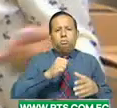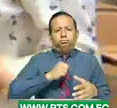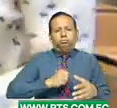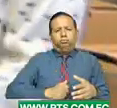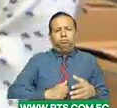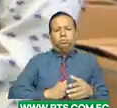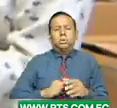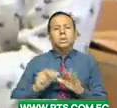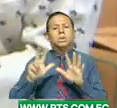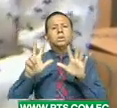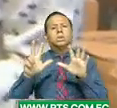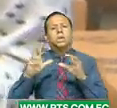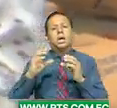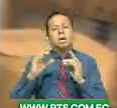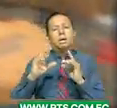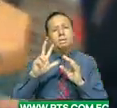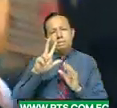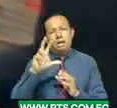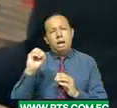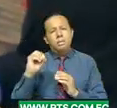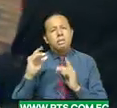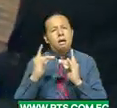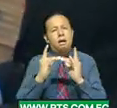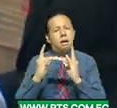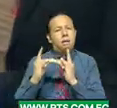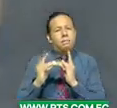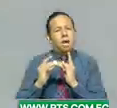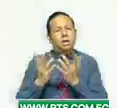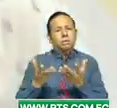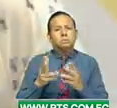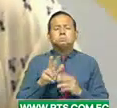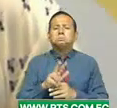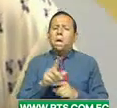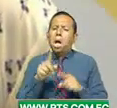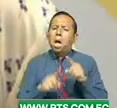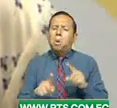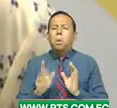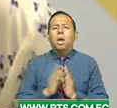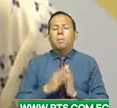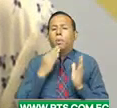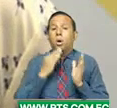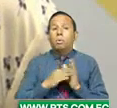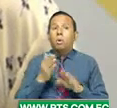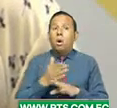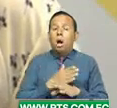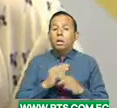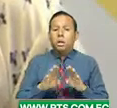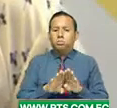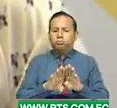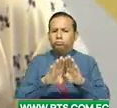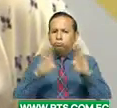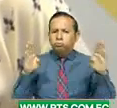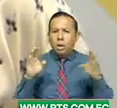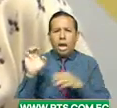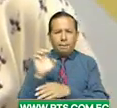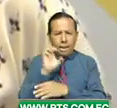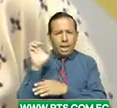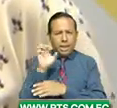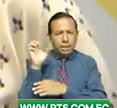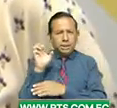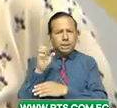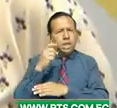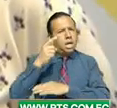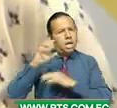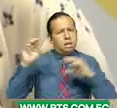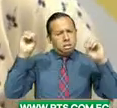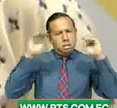Solo tienen 6 pacientes COVID en atención intermedia. Se habilitó la emergencia 24 horas recién